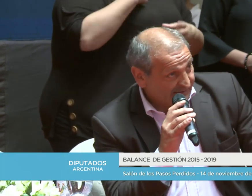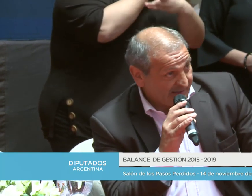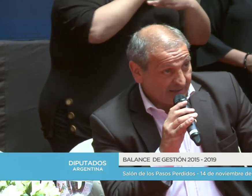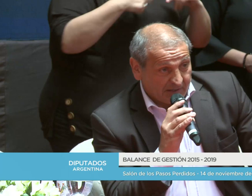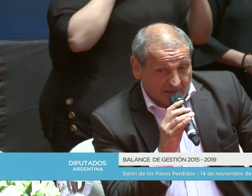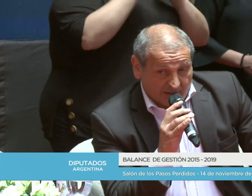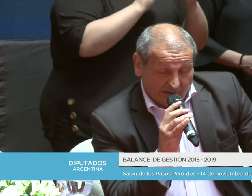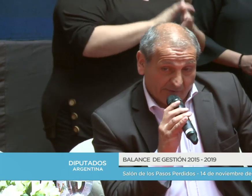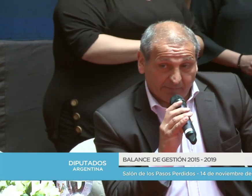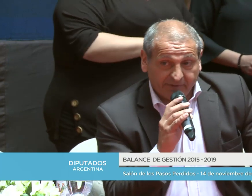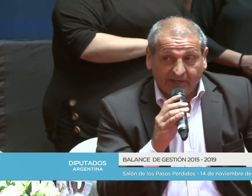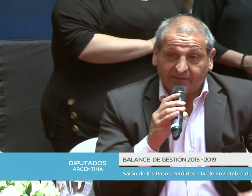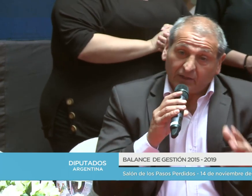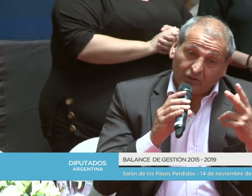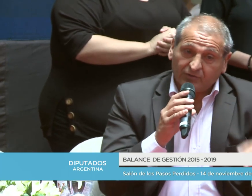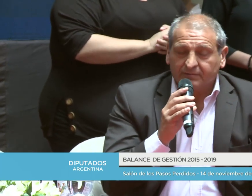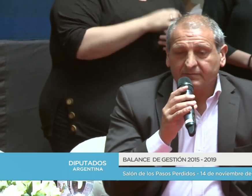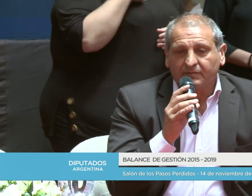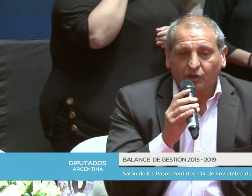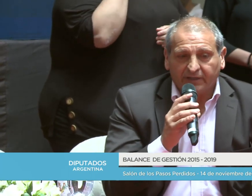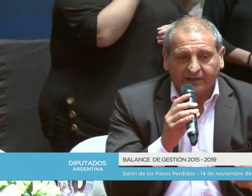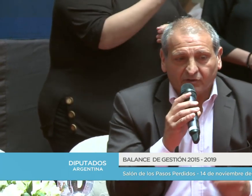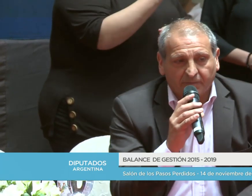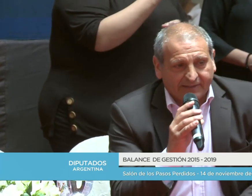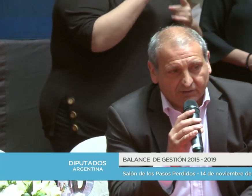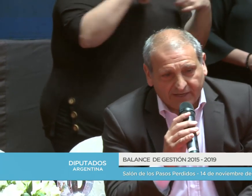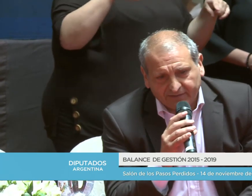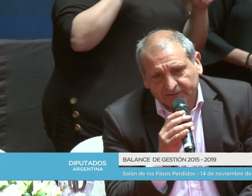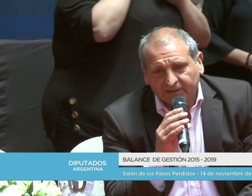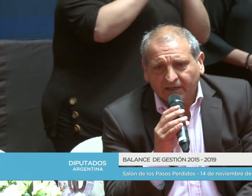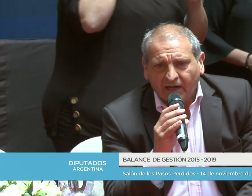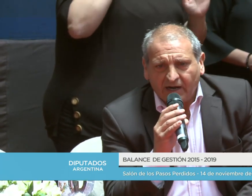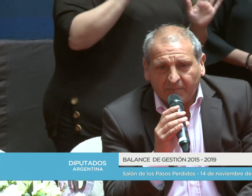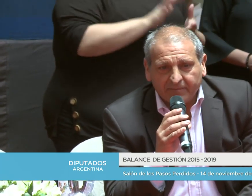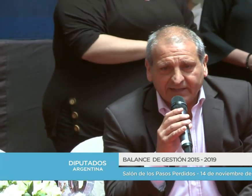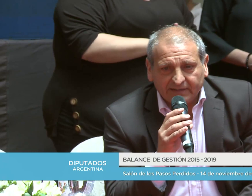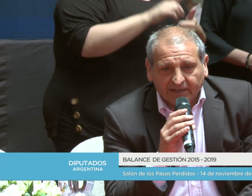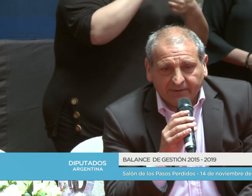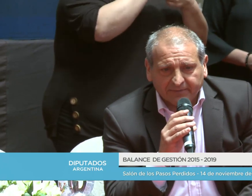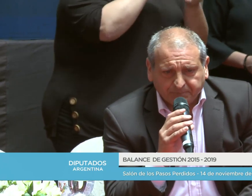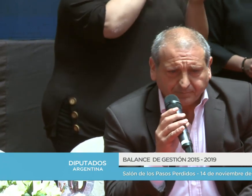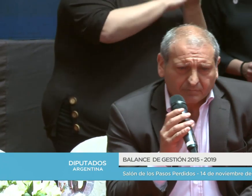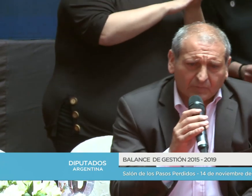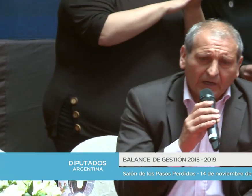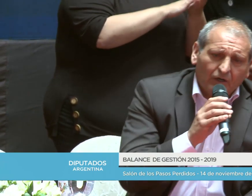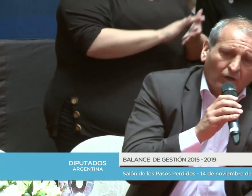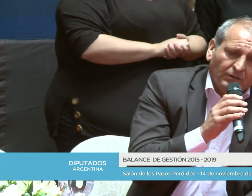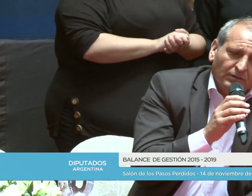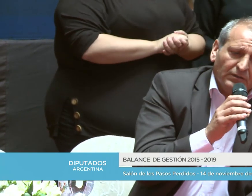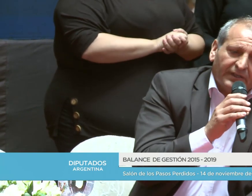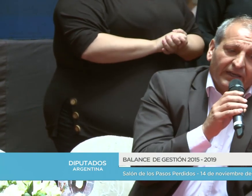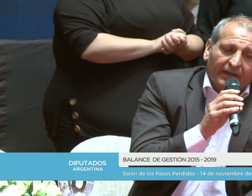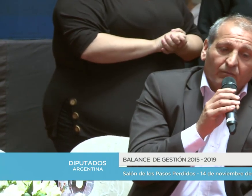terminar y me voy a permitir hacer dos digresiones particulares. La primera tiene que ver